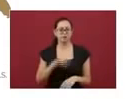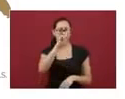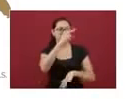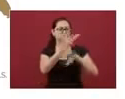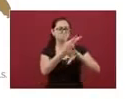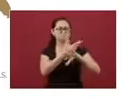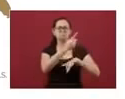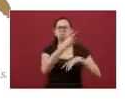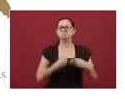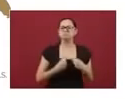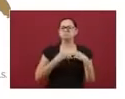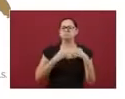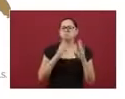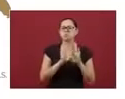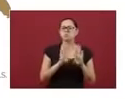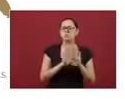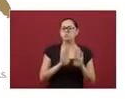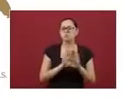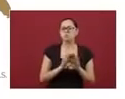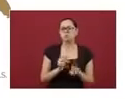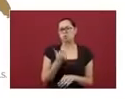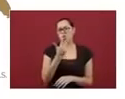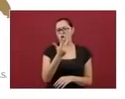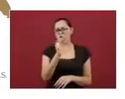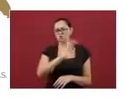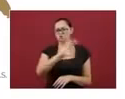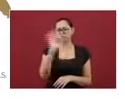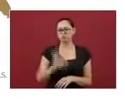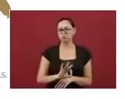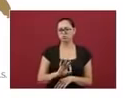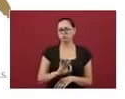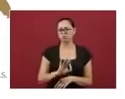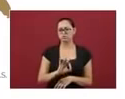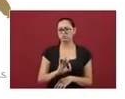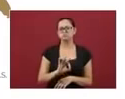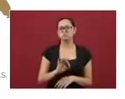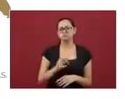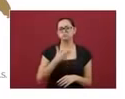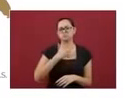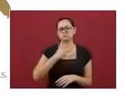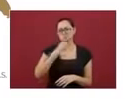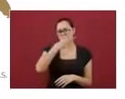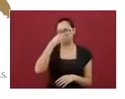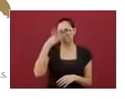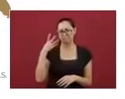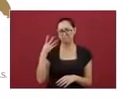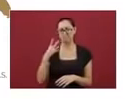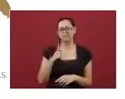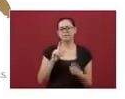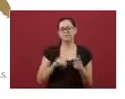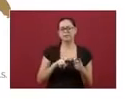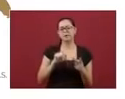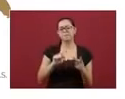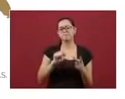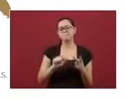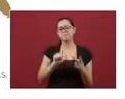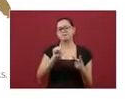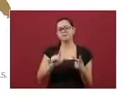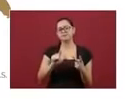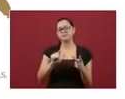eeuu tenemos el 8 por ciento de estas personas tienen risas el 27 por ciento